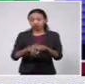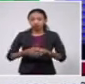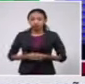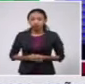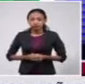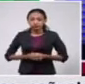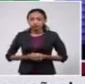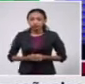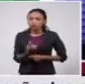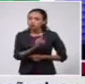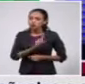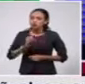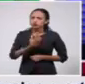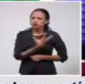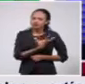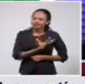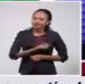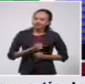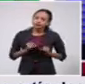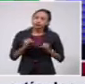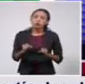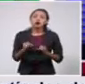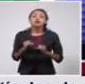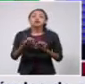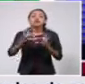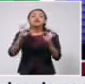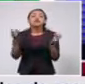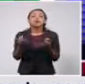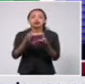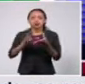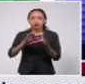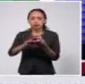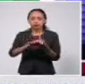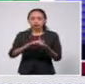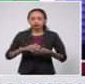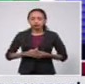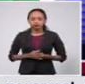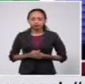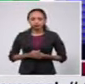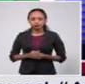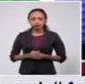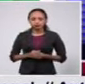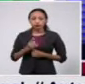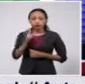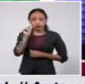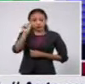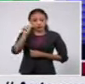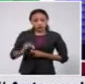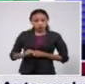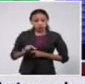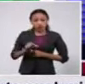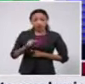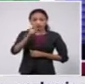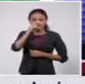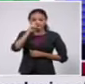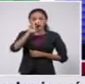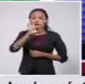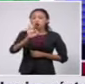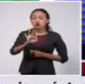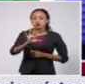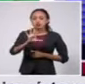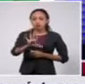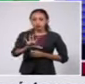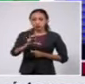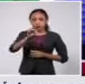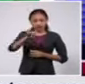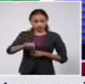Damos las condolencias a sus familiares y amistades. Un paciente de 85 años de edad, de aquí de la